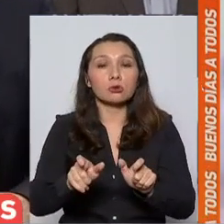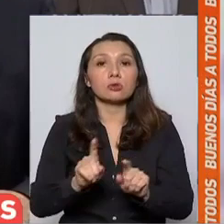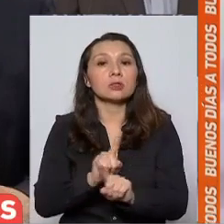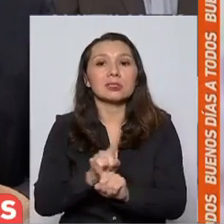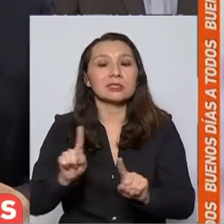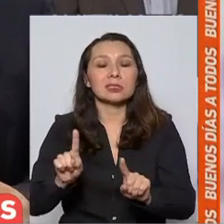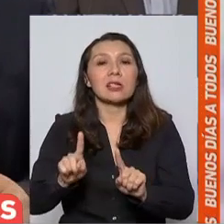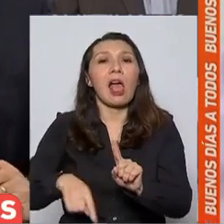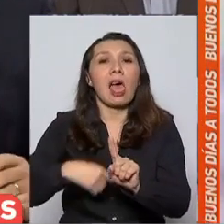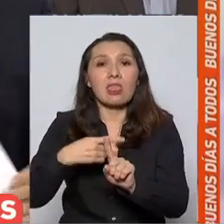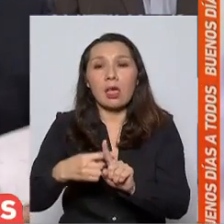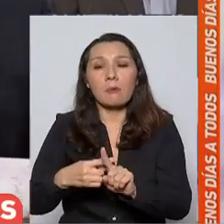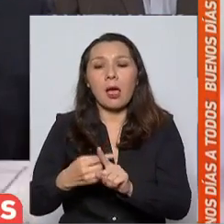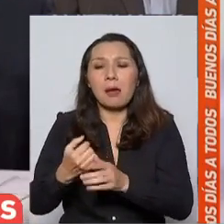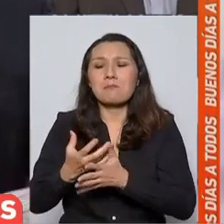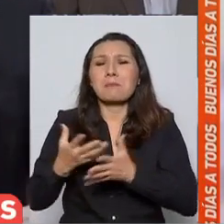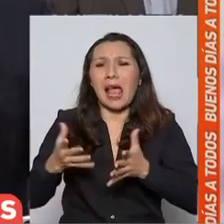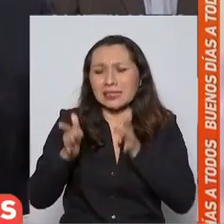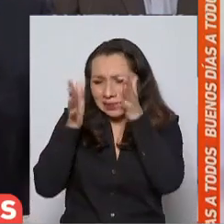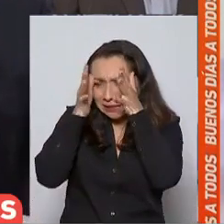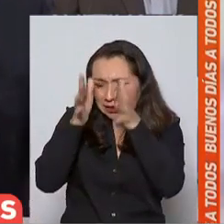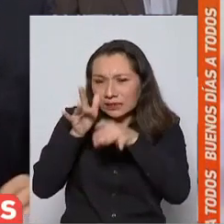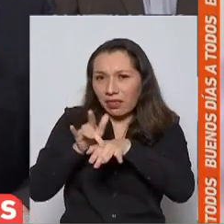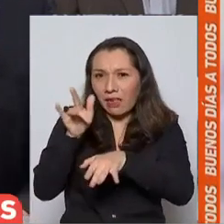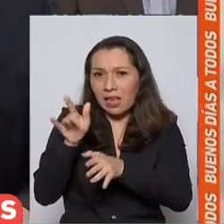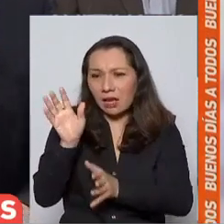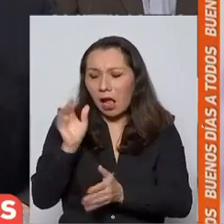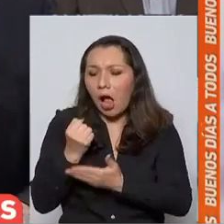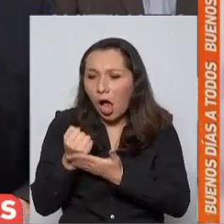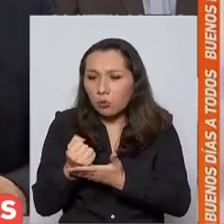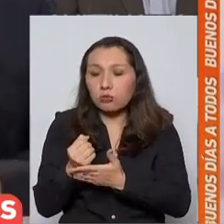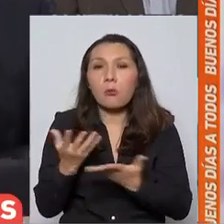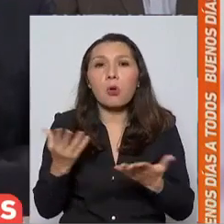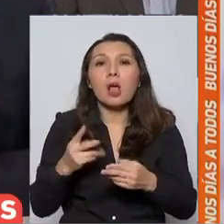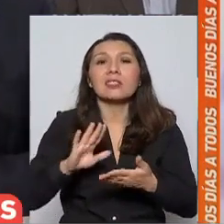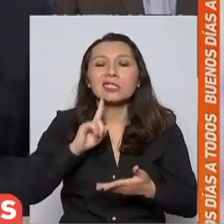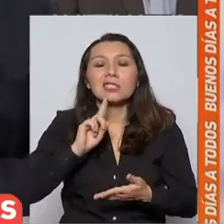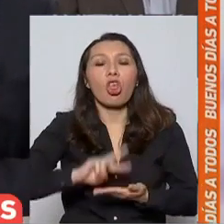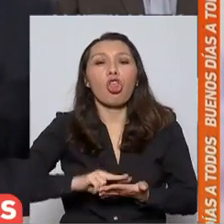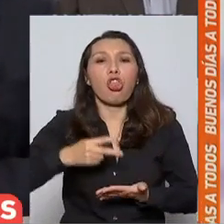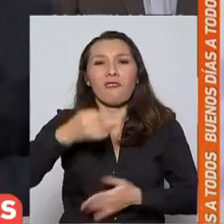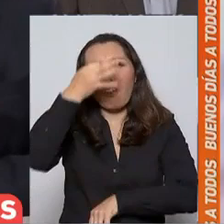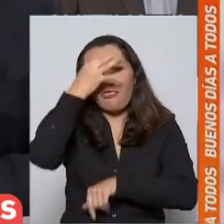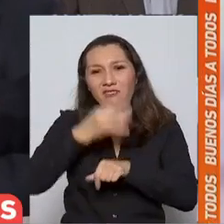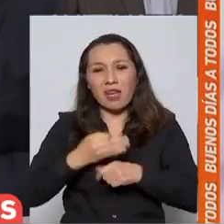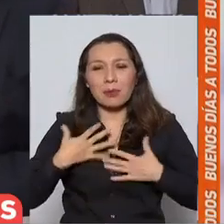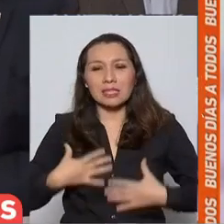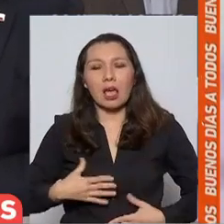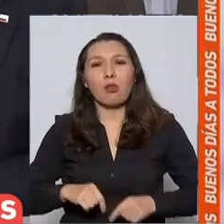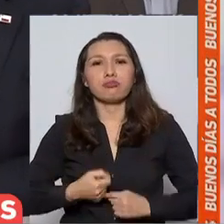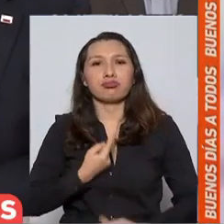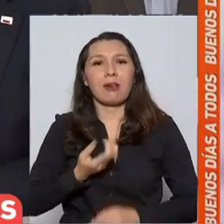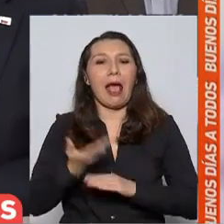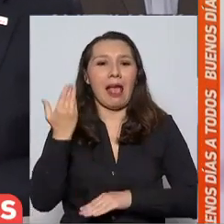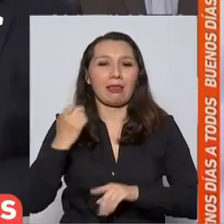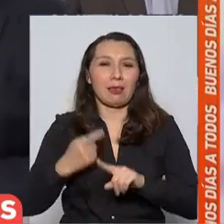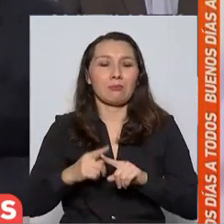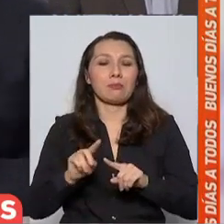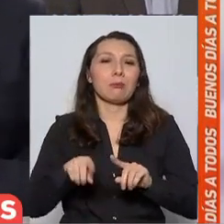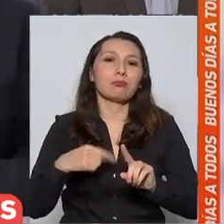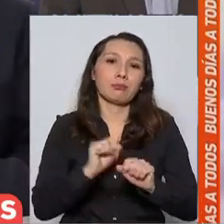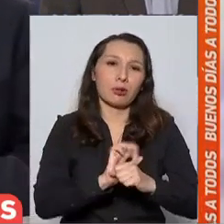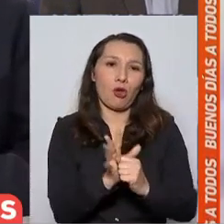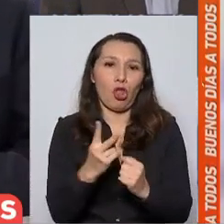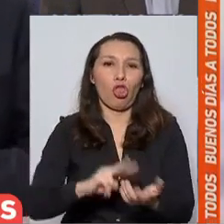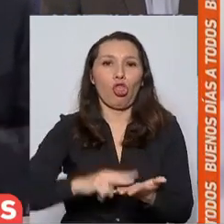fueron sometidos a cuidados intensivos por la morbilidad, por las condiciones de salud. En ese contexto,